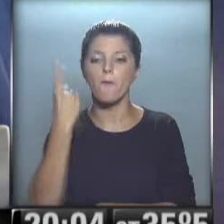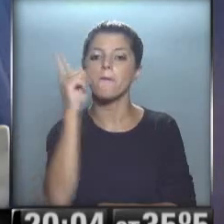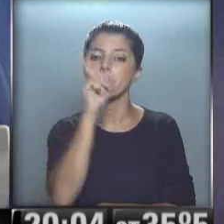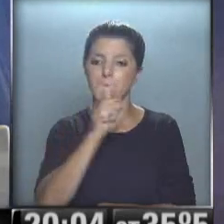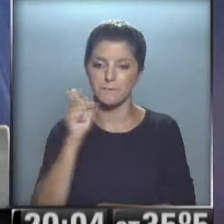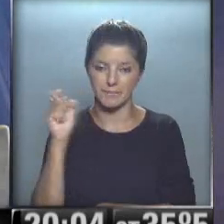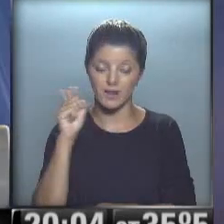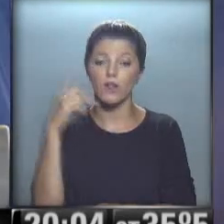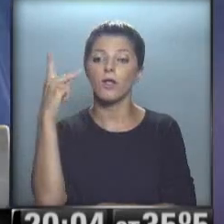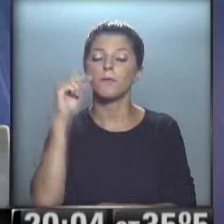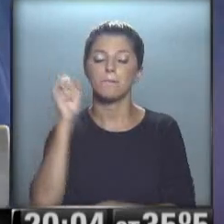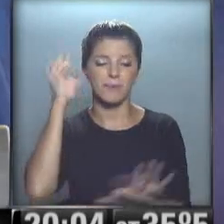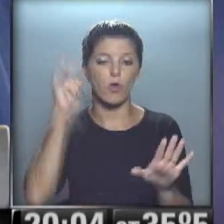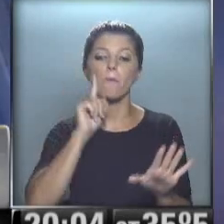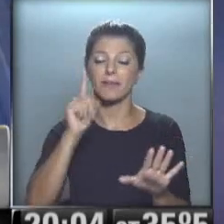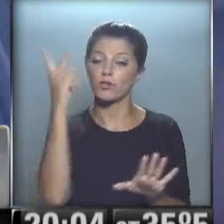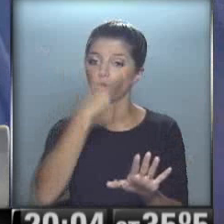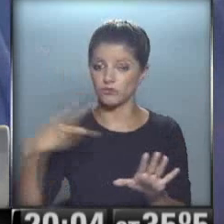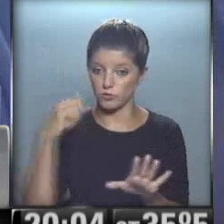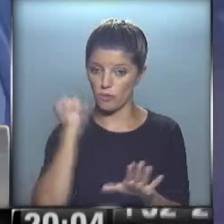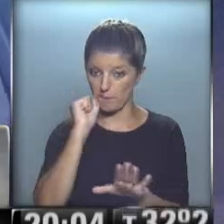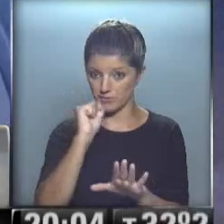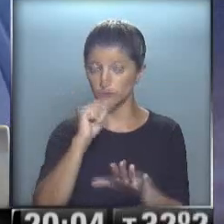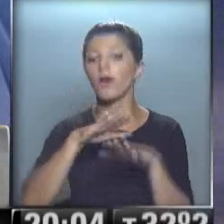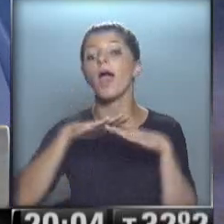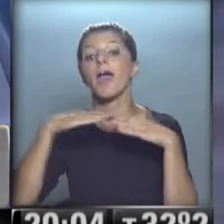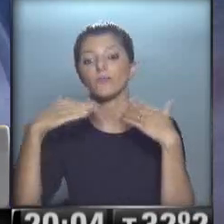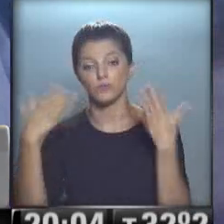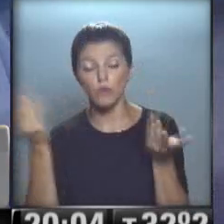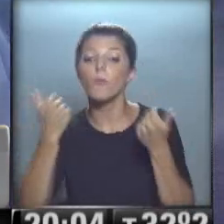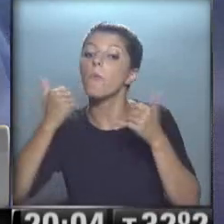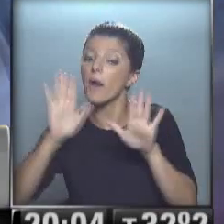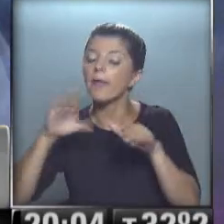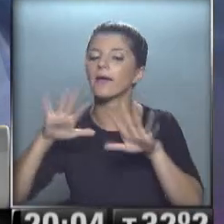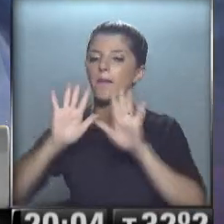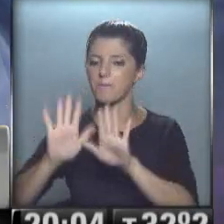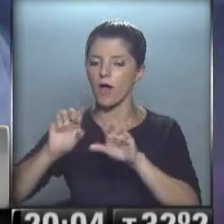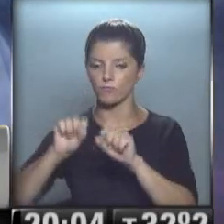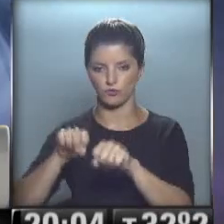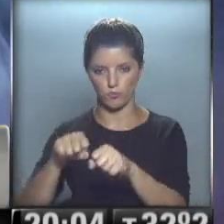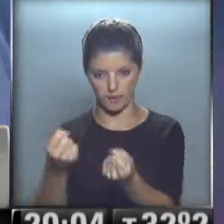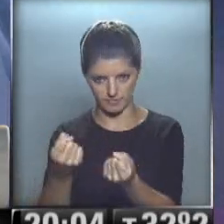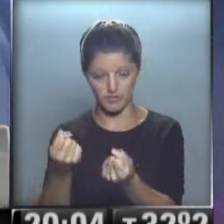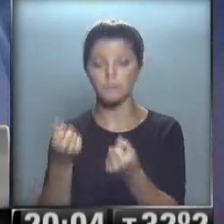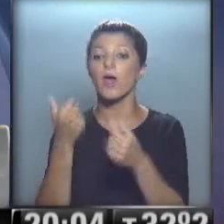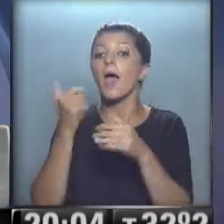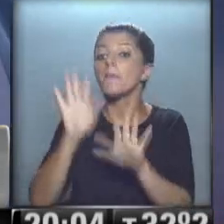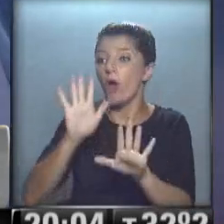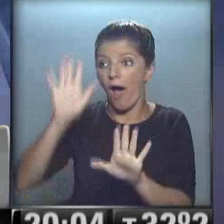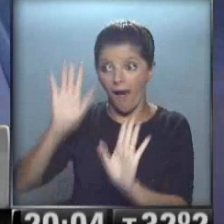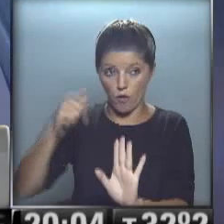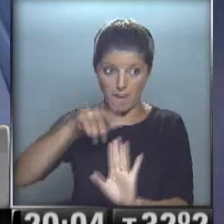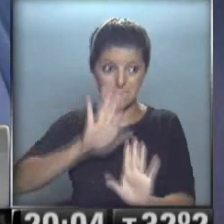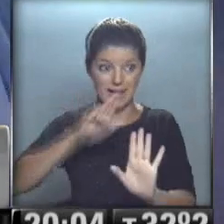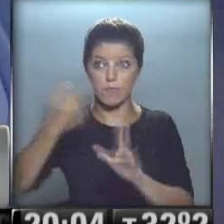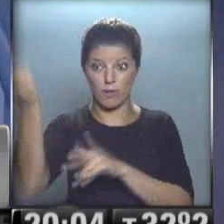parte de la Cámara Empresaria, con lo cual se levantaría este paro. Ahora, el anuncio, a pesar de que estamos esperando que salgan